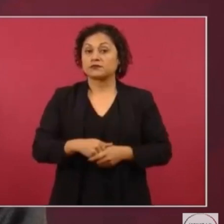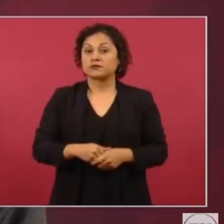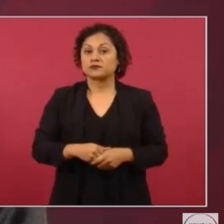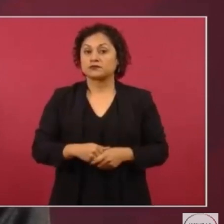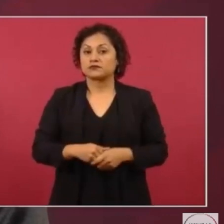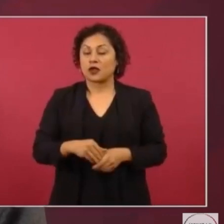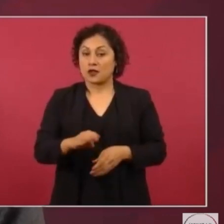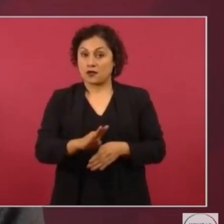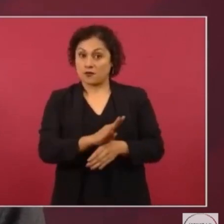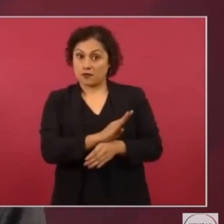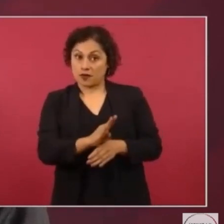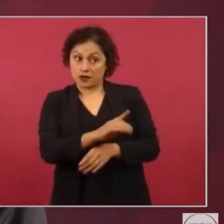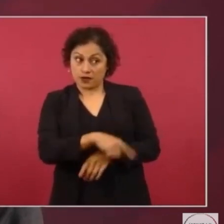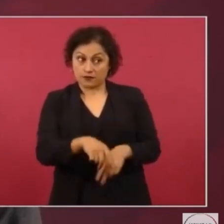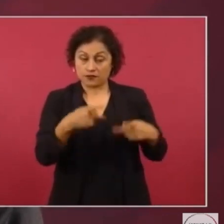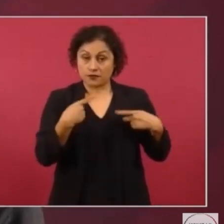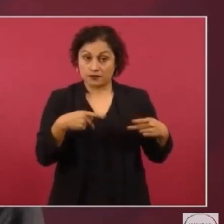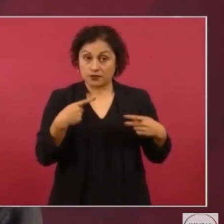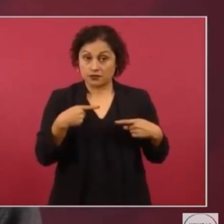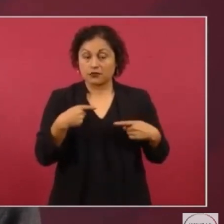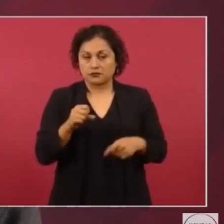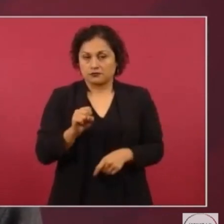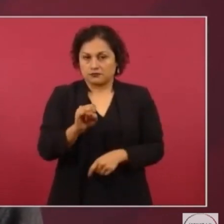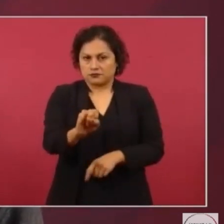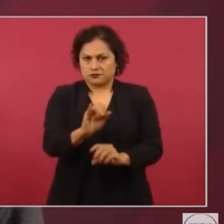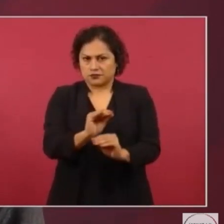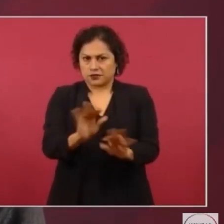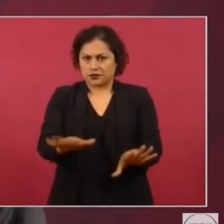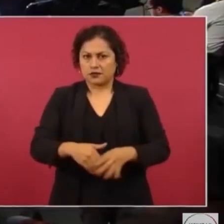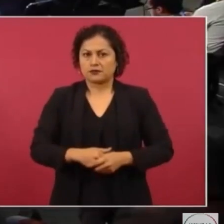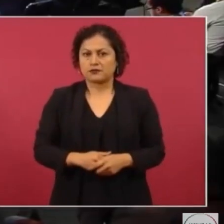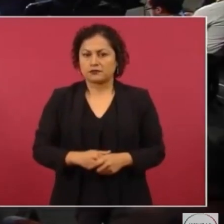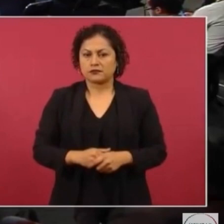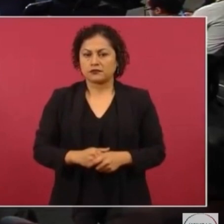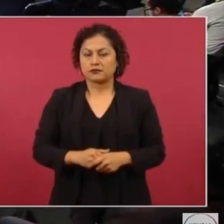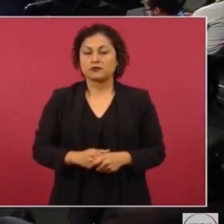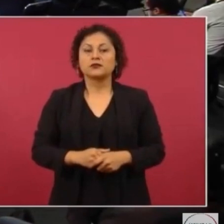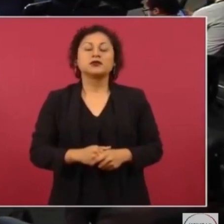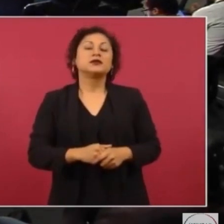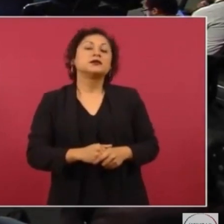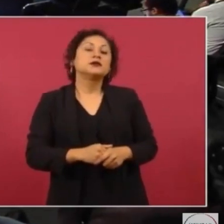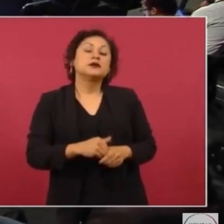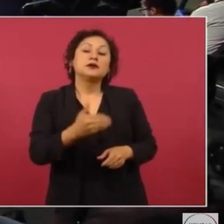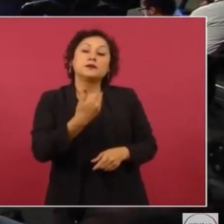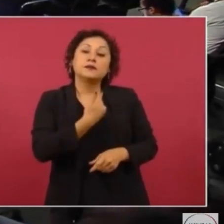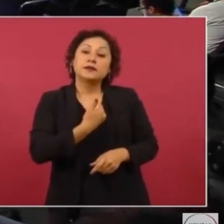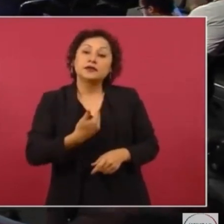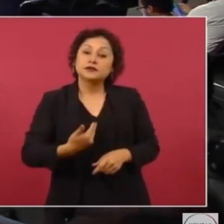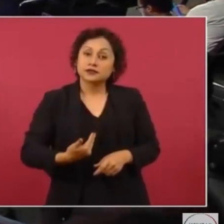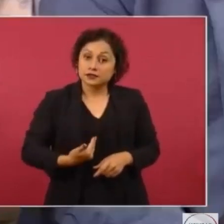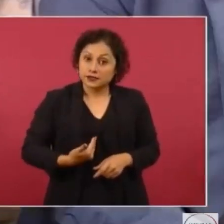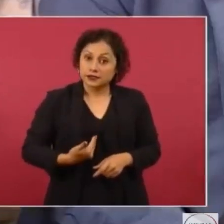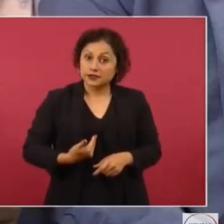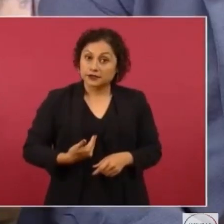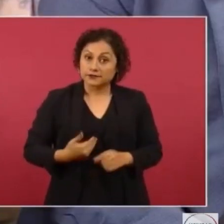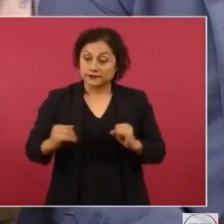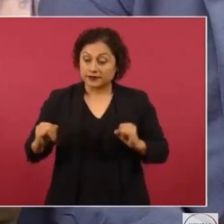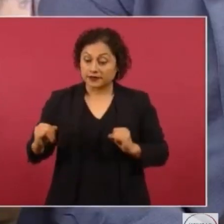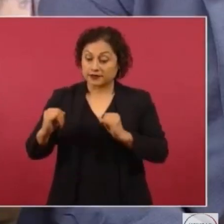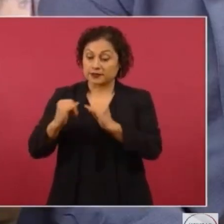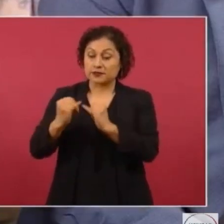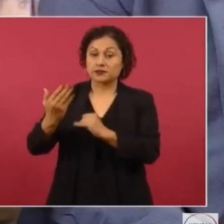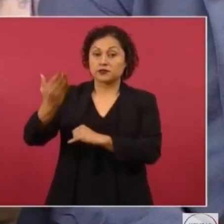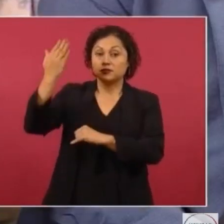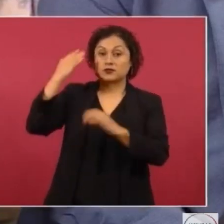se va a beneficiar el ciudadano. Claro Presidente, el instituto nació en